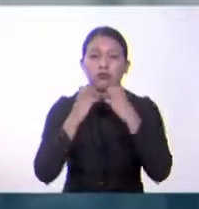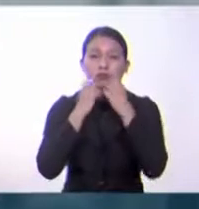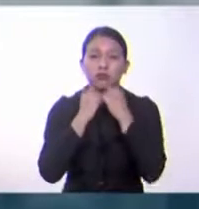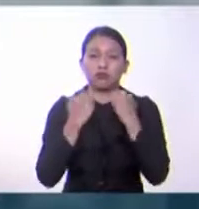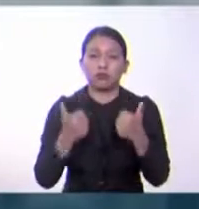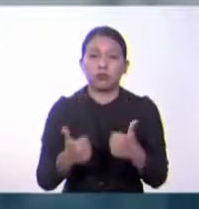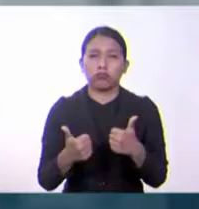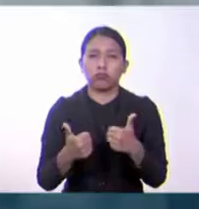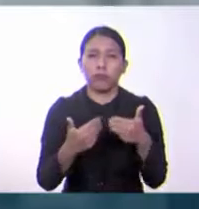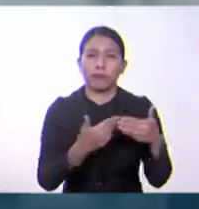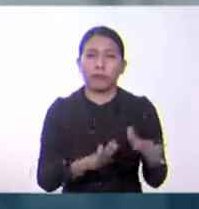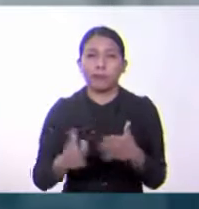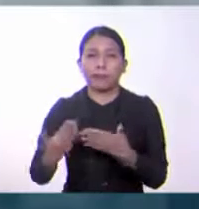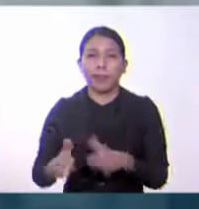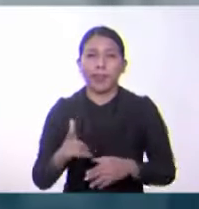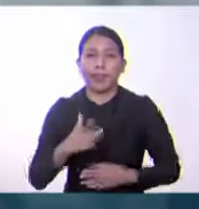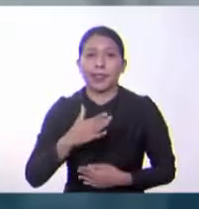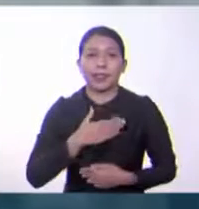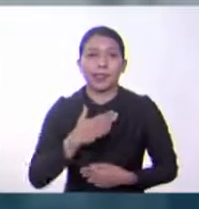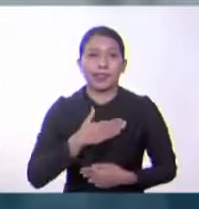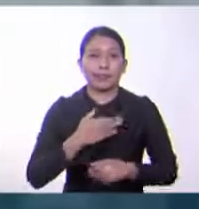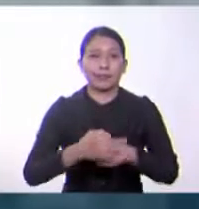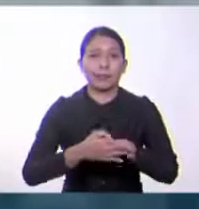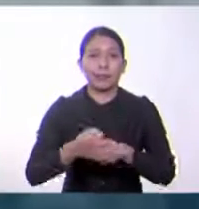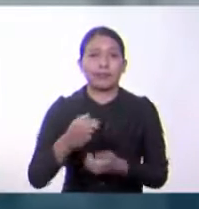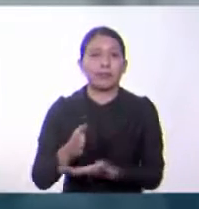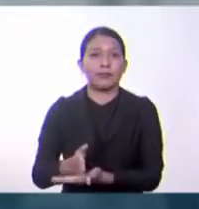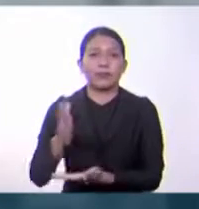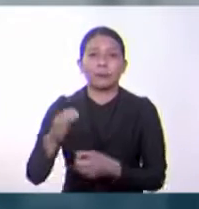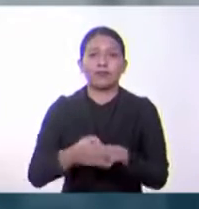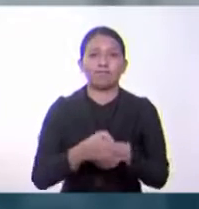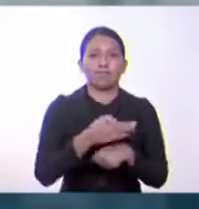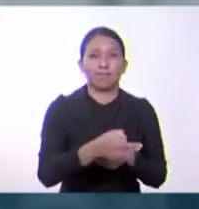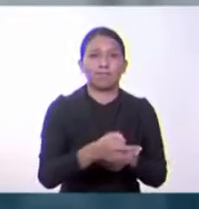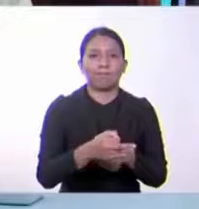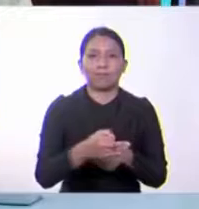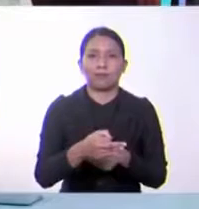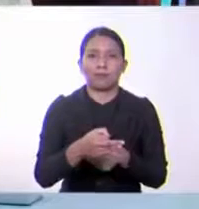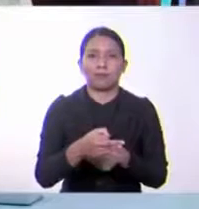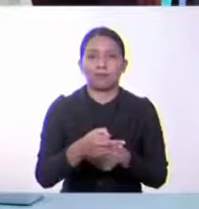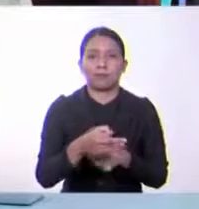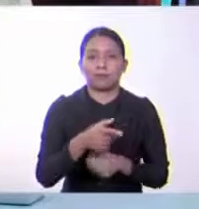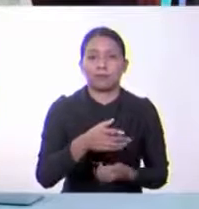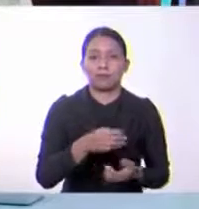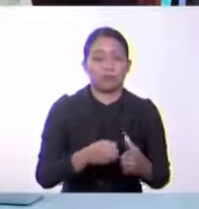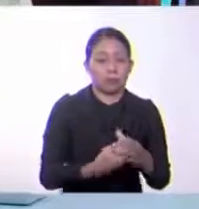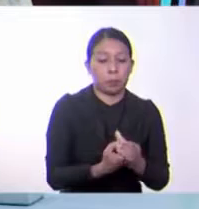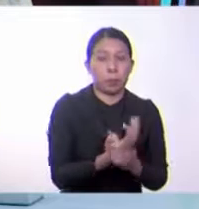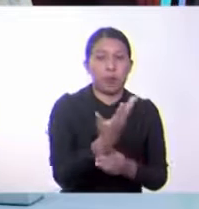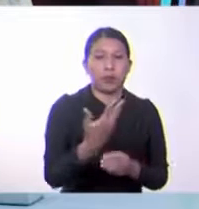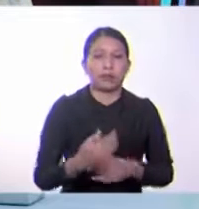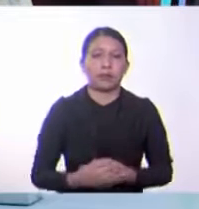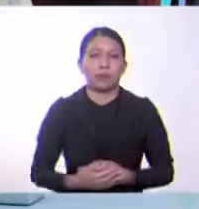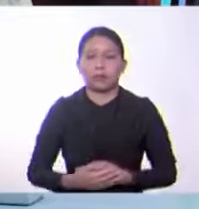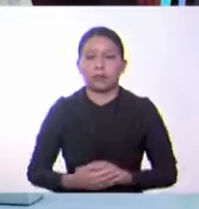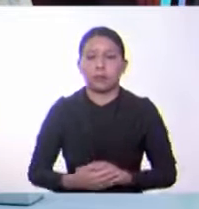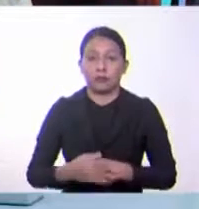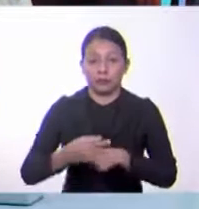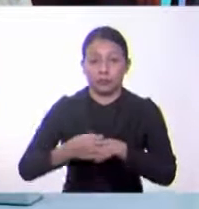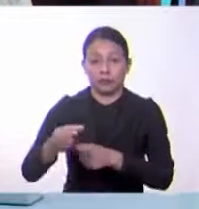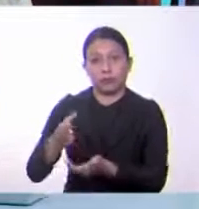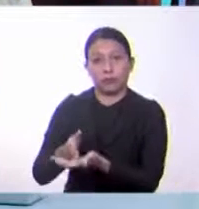mejor las diferencias que existen entre las células animales y las células vegetales. Podríamos decir que las células